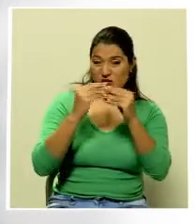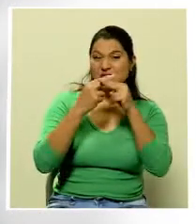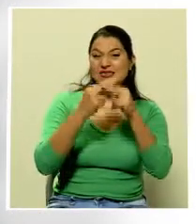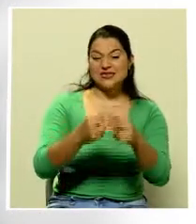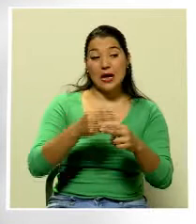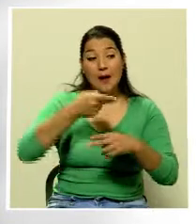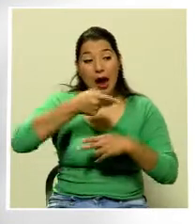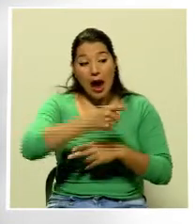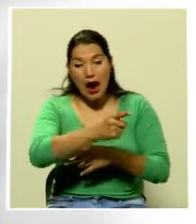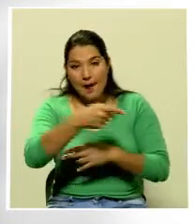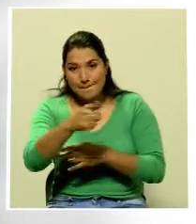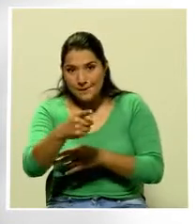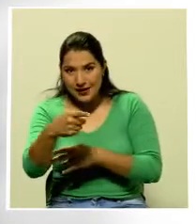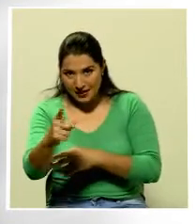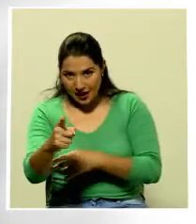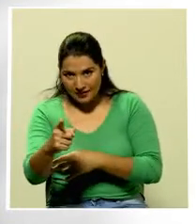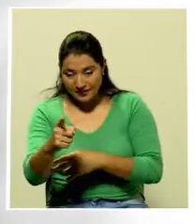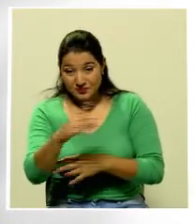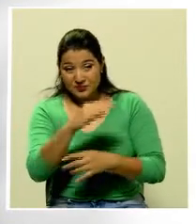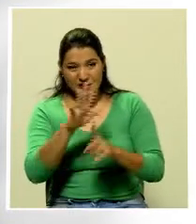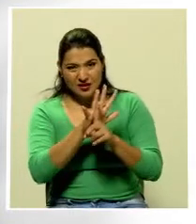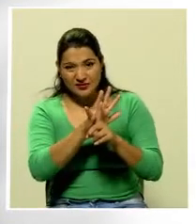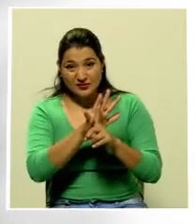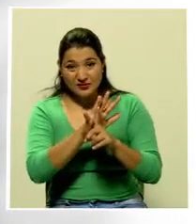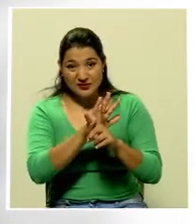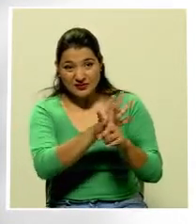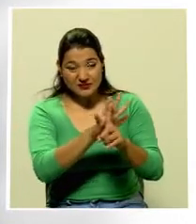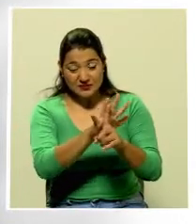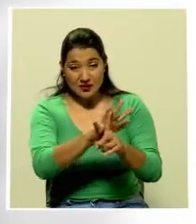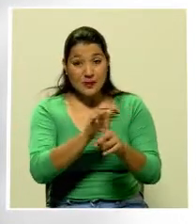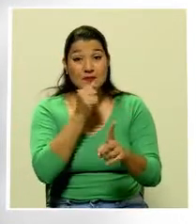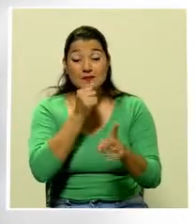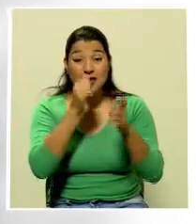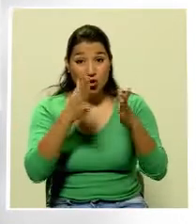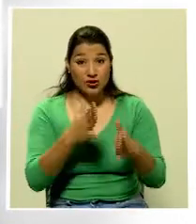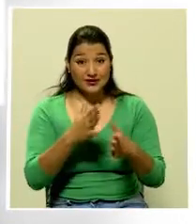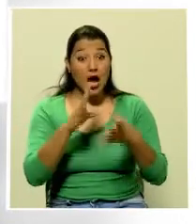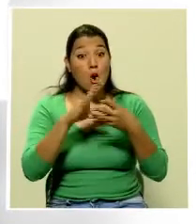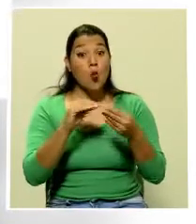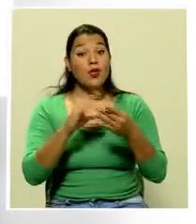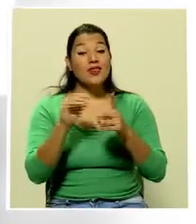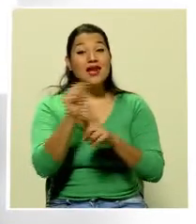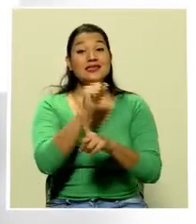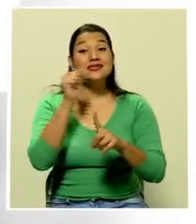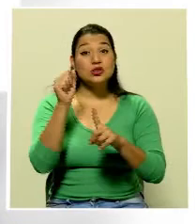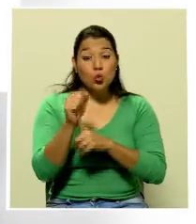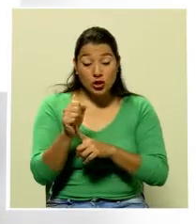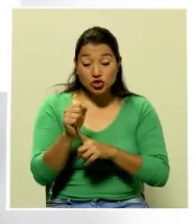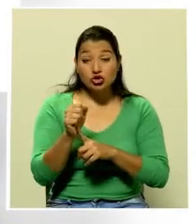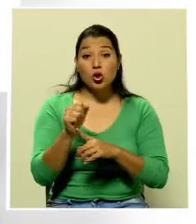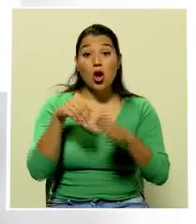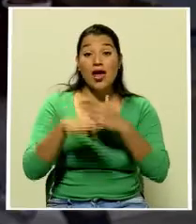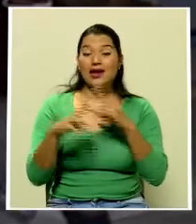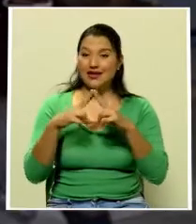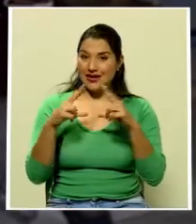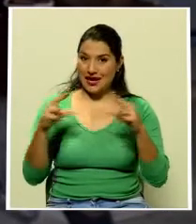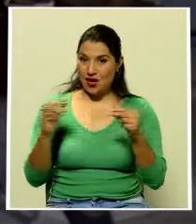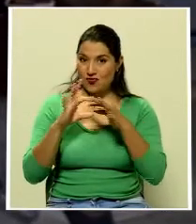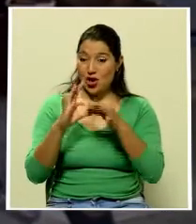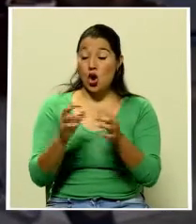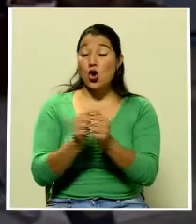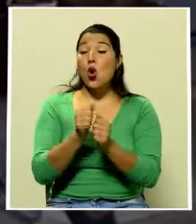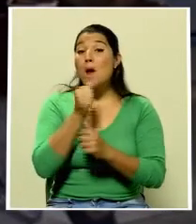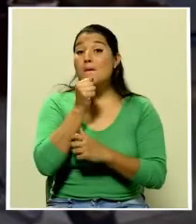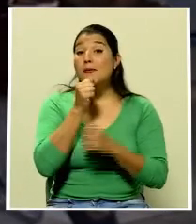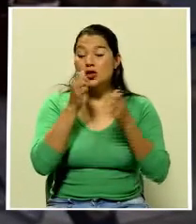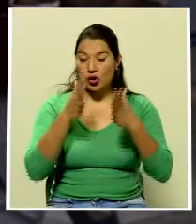de ejecución y asedio a periodistas agrava la situación de prensa en Nicaragua, que señala como datos del Foro Independiente de